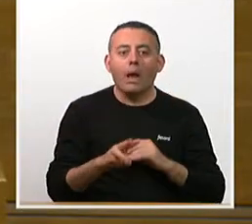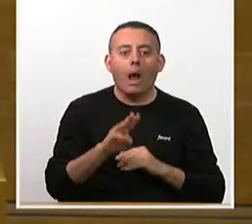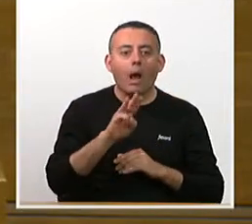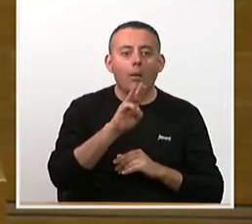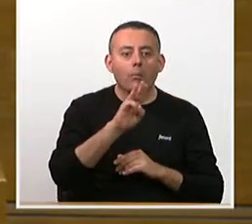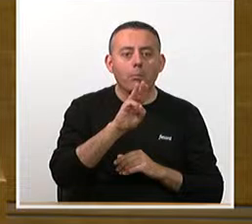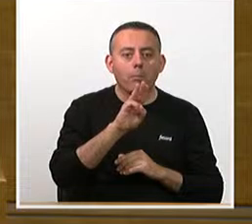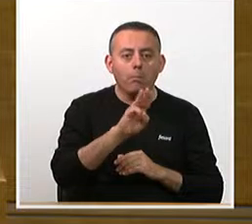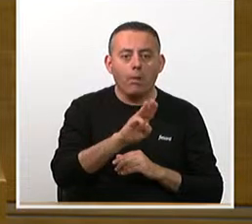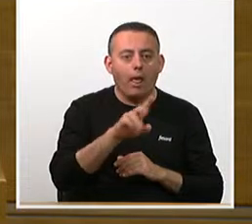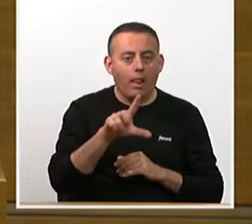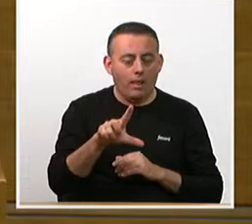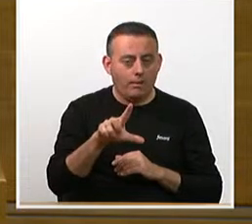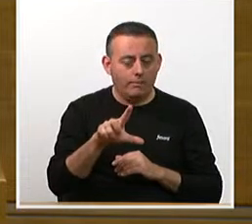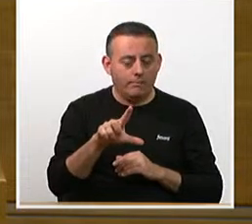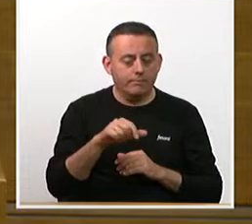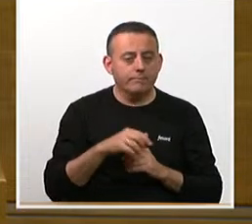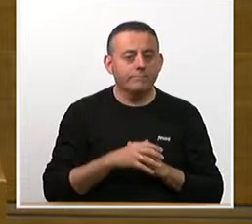ley